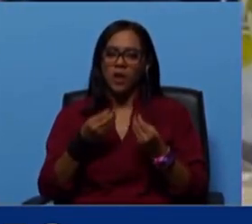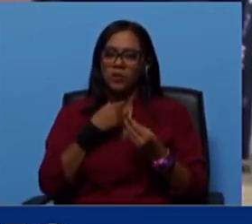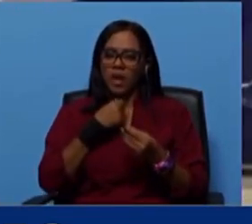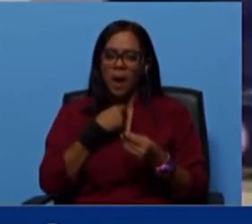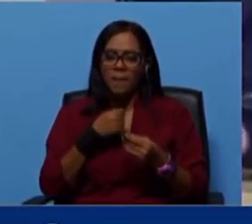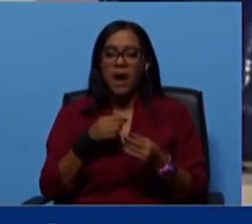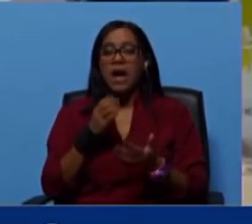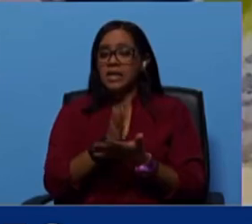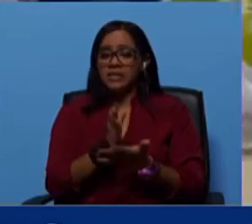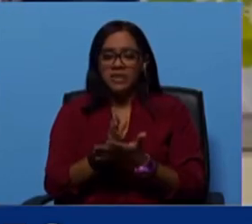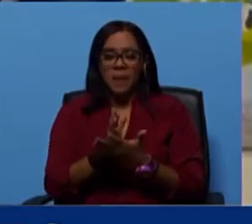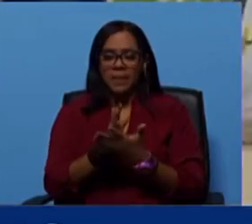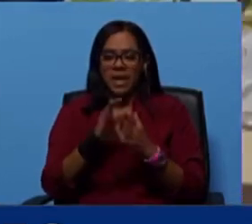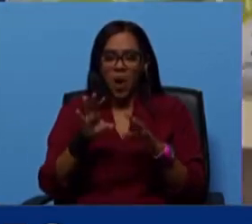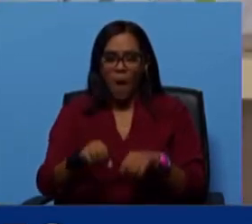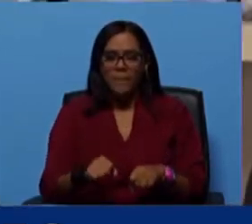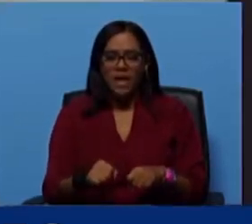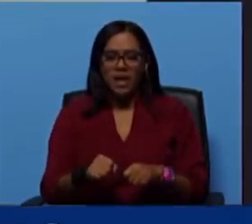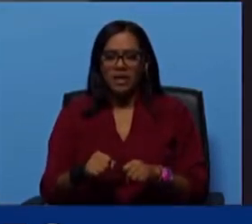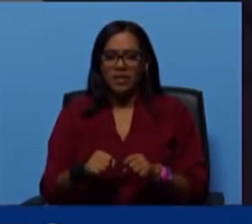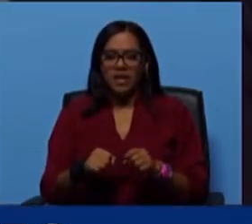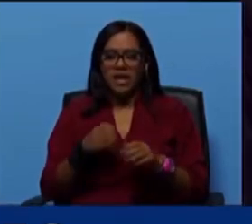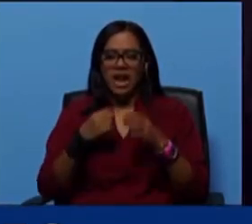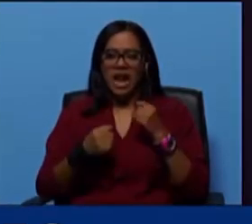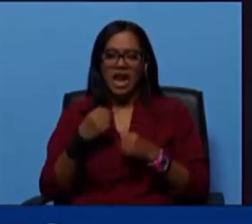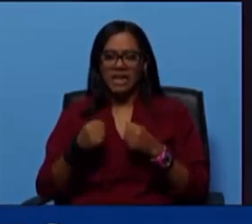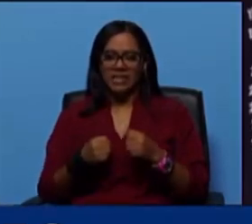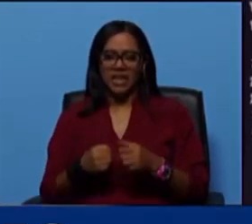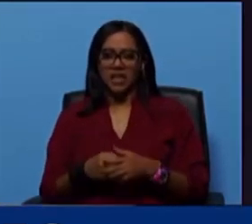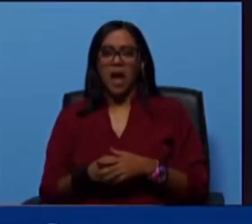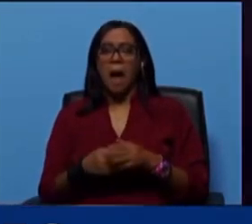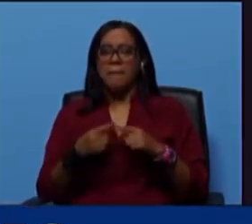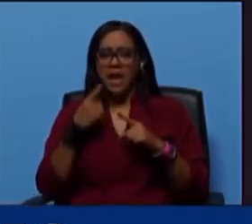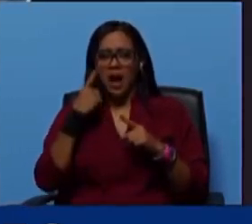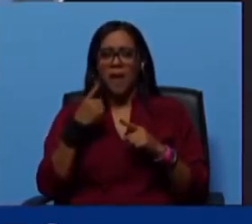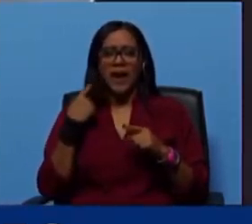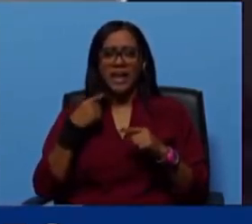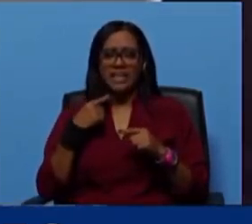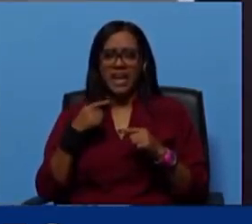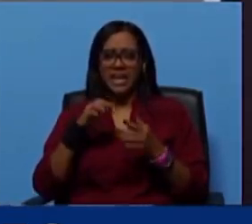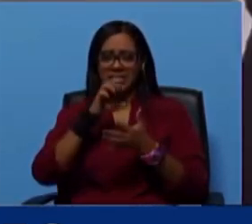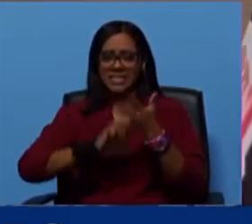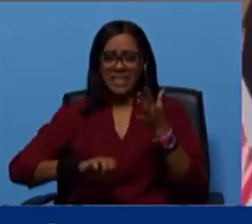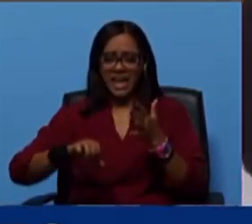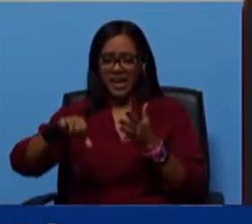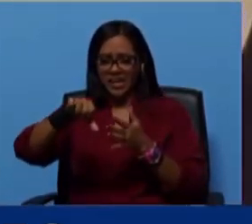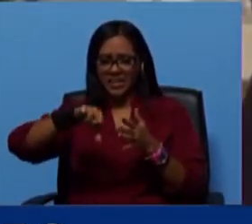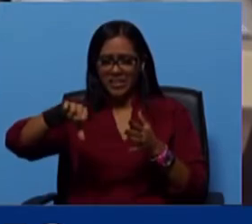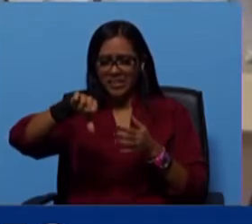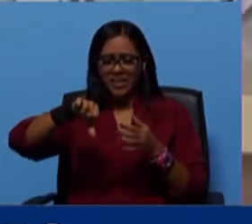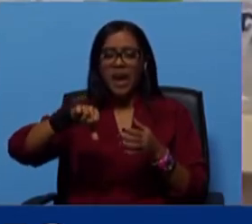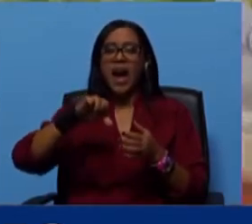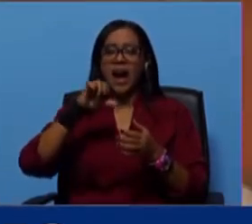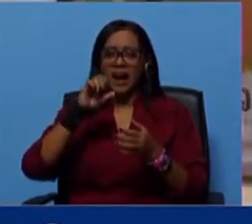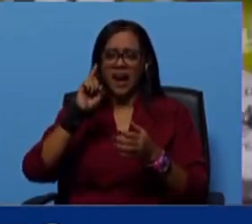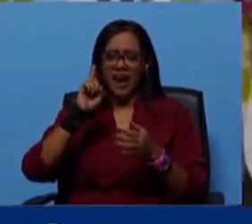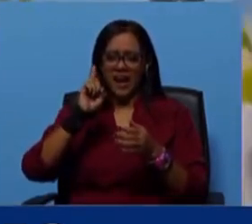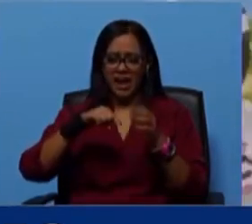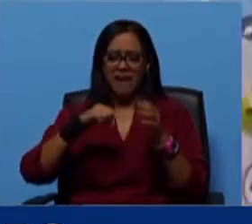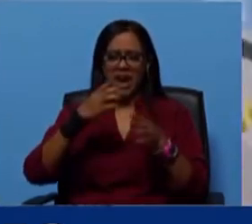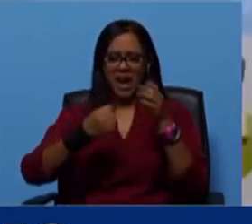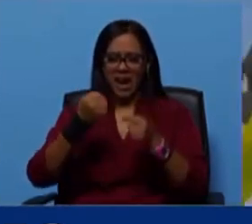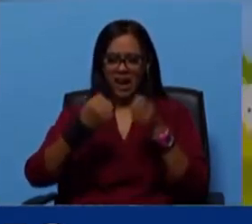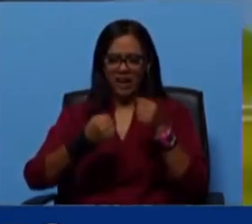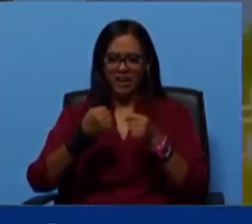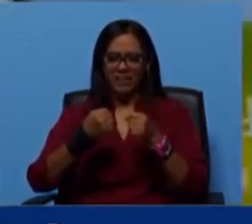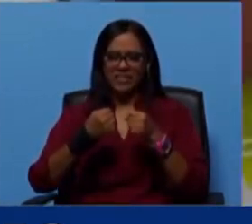gente siempre compra, que es la leche en polvo. Pero estoy viendo que tienen descremada y tienen leche de cabra. Correcto, fíjate. ¿Eso es igualita